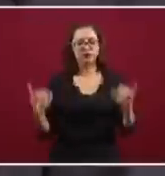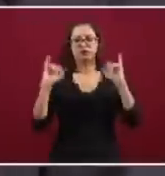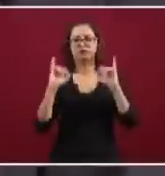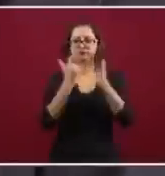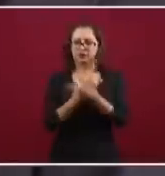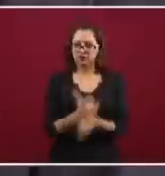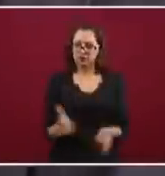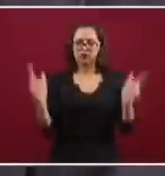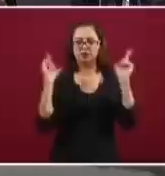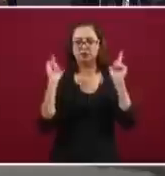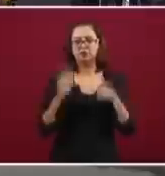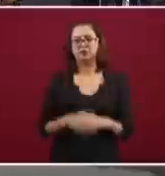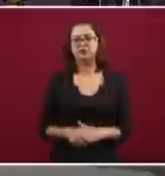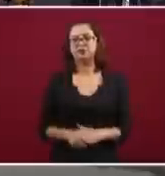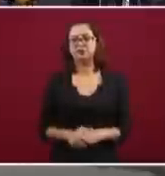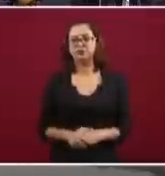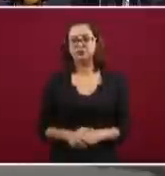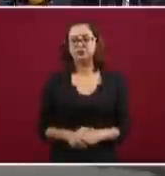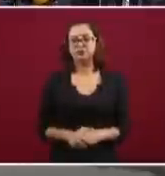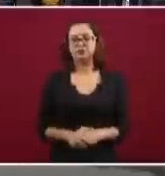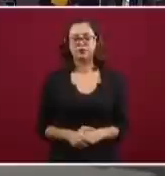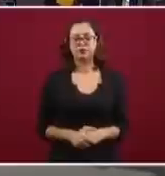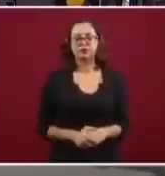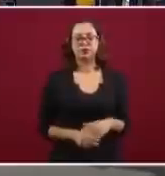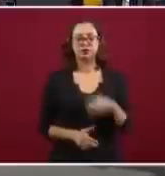libertad. Muchas gracias, presidente.